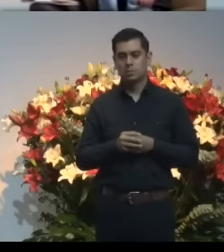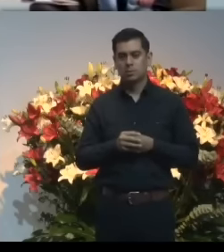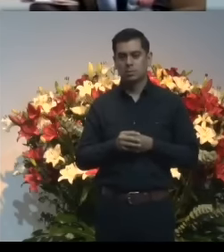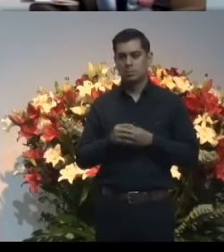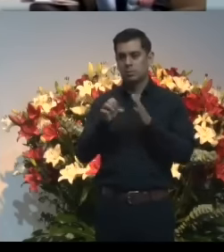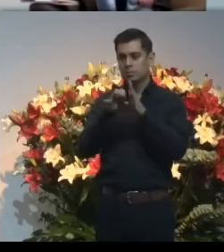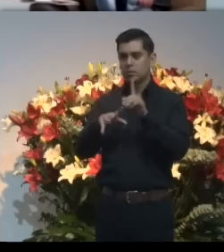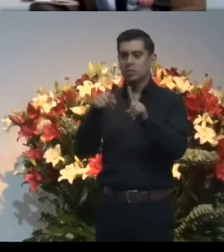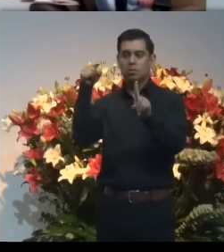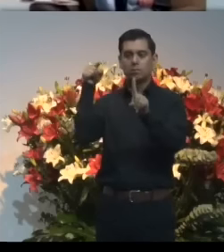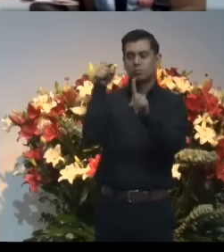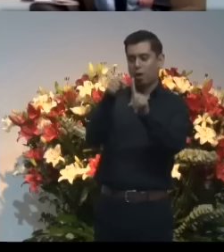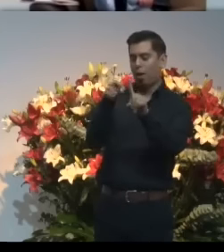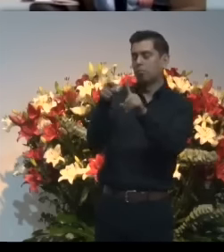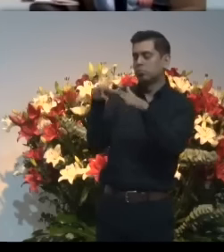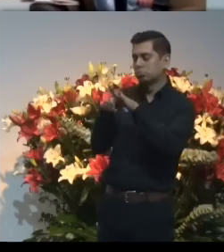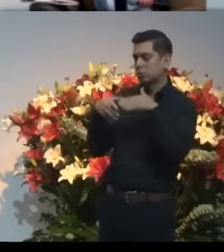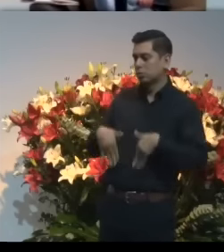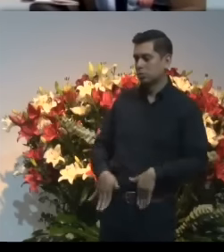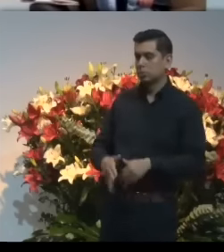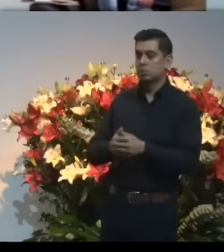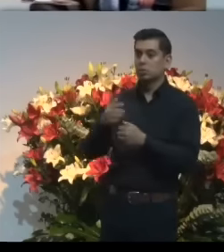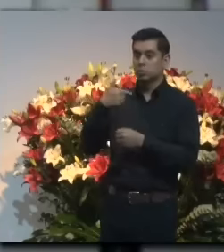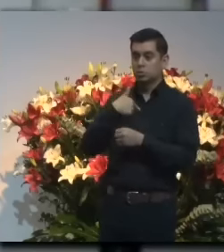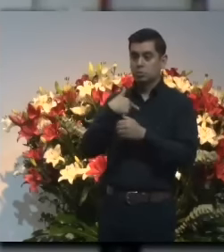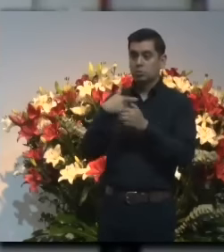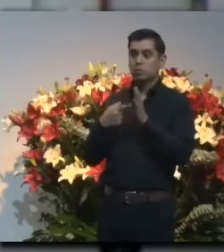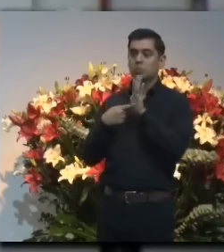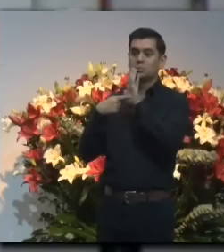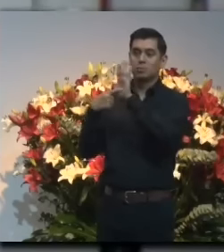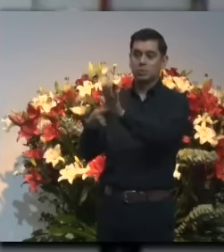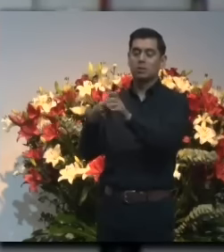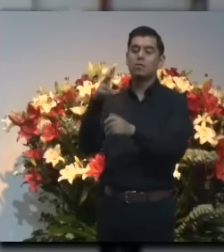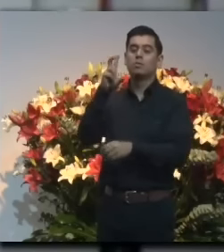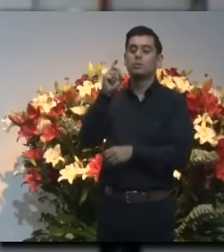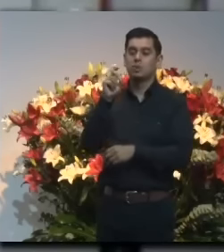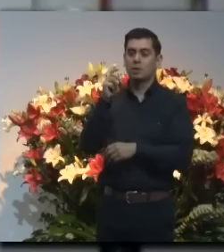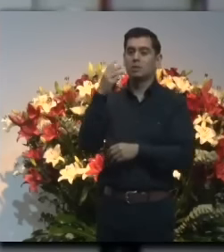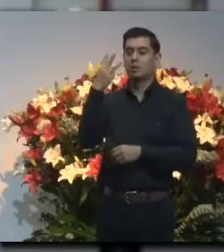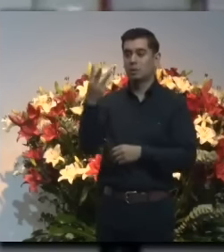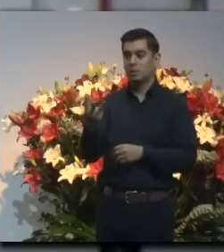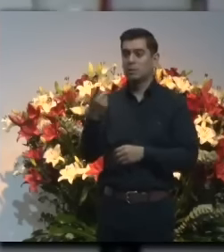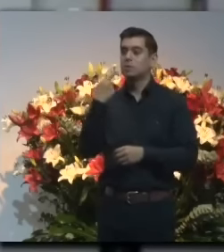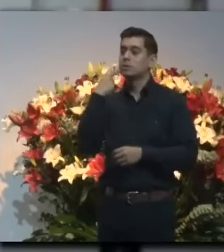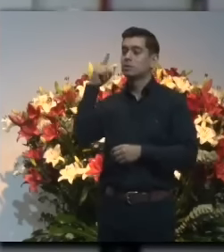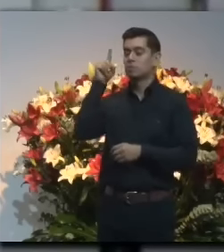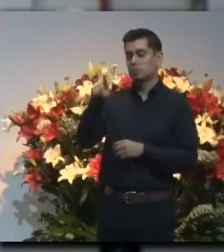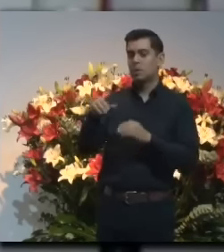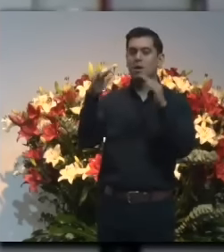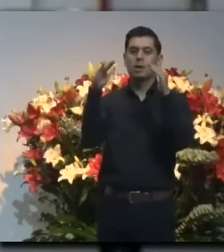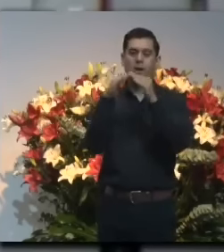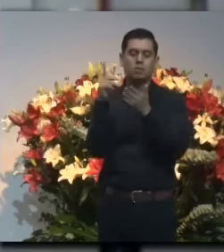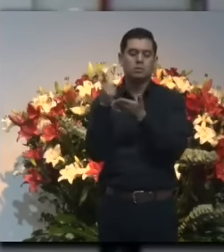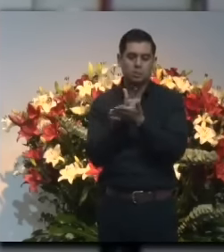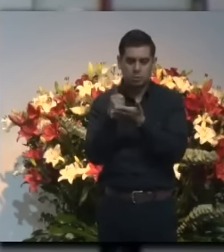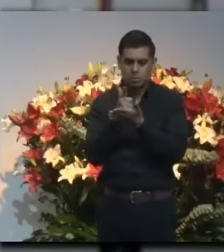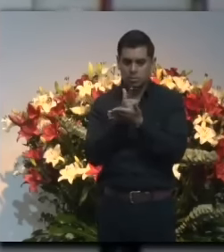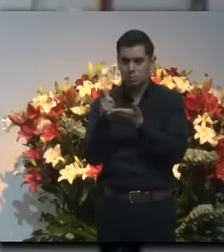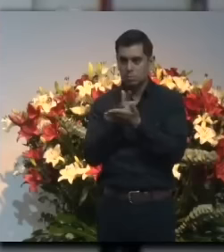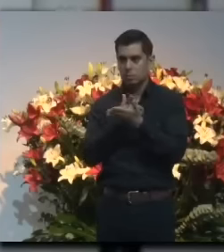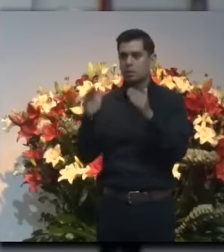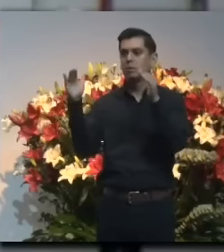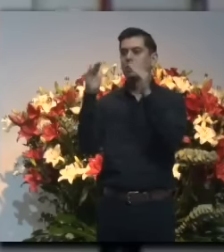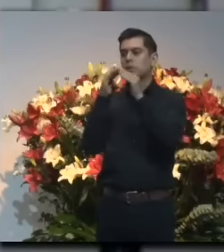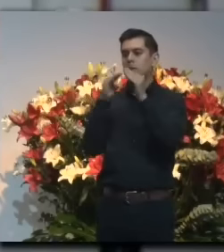fulano de tal es corrupto. Yo he presentado 33 denuncias por la Casa Gris, he presentado denuncia por las casas